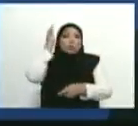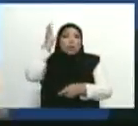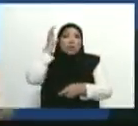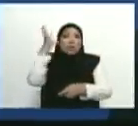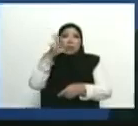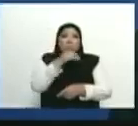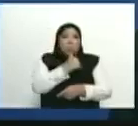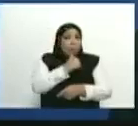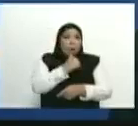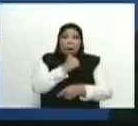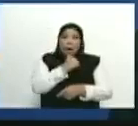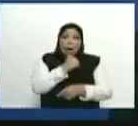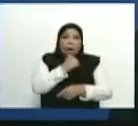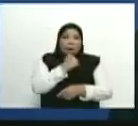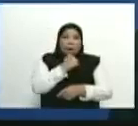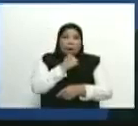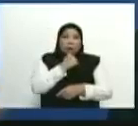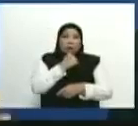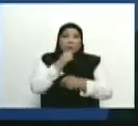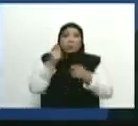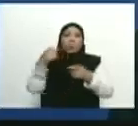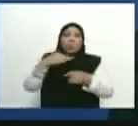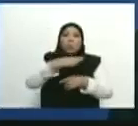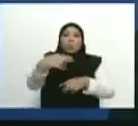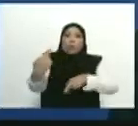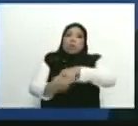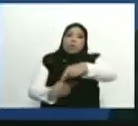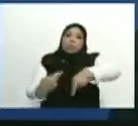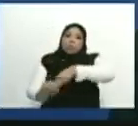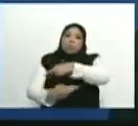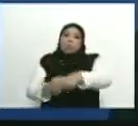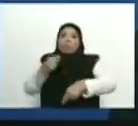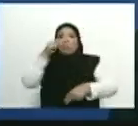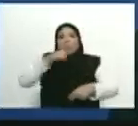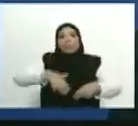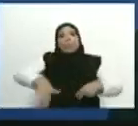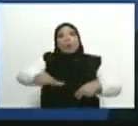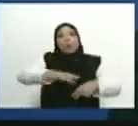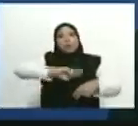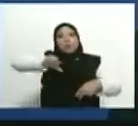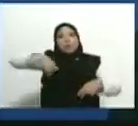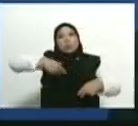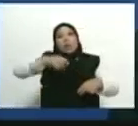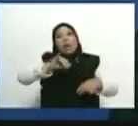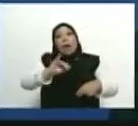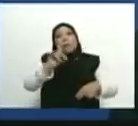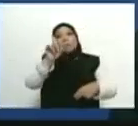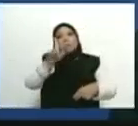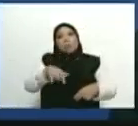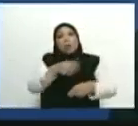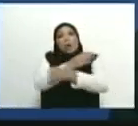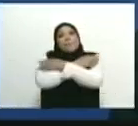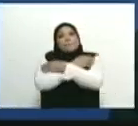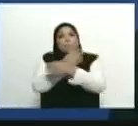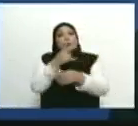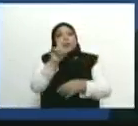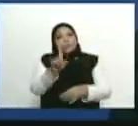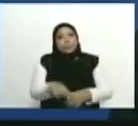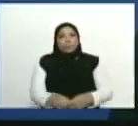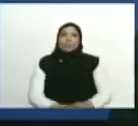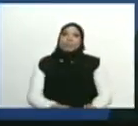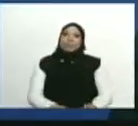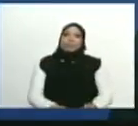es alfa y omega de la lucha revolucionaria de este pueblo, y nosotros tenemos, y por eso aplaudo la iniciativa